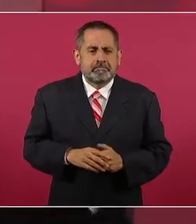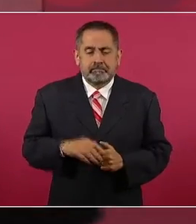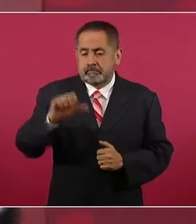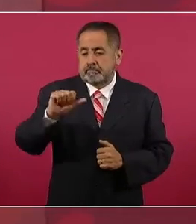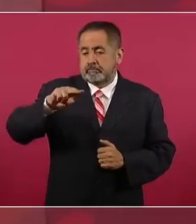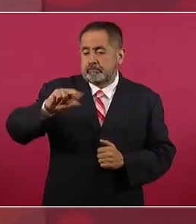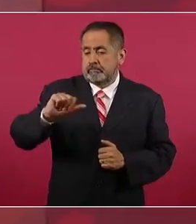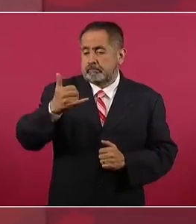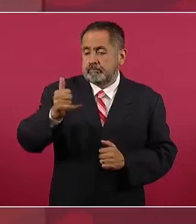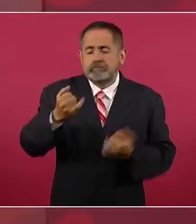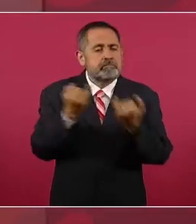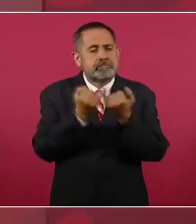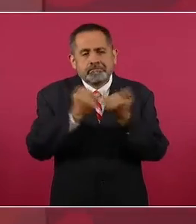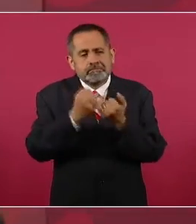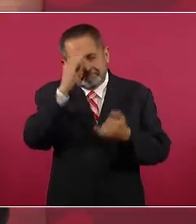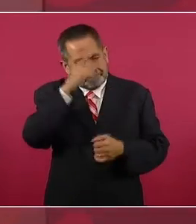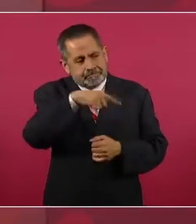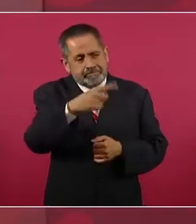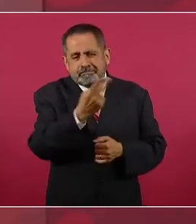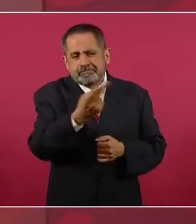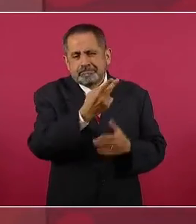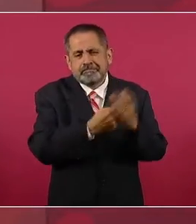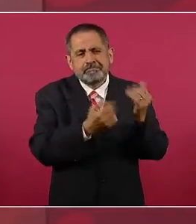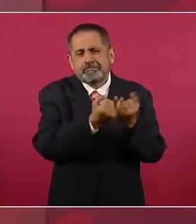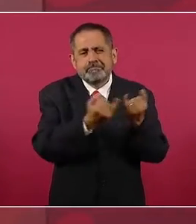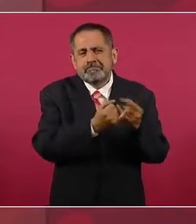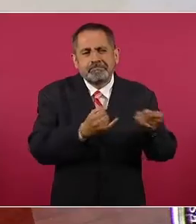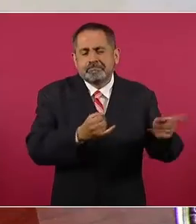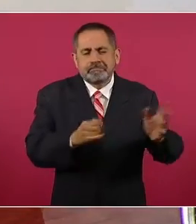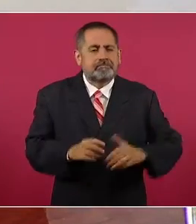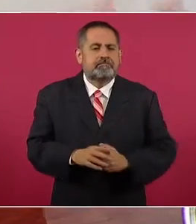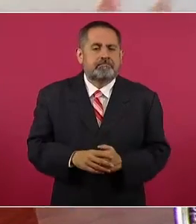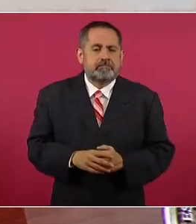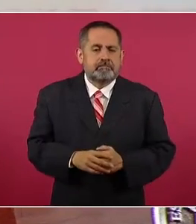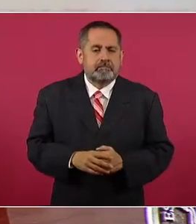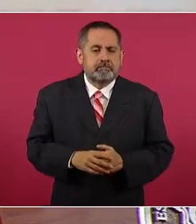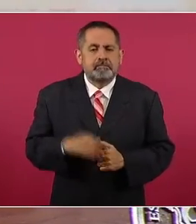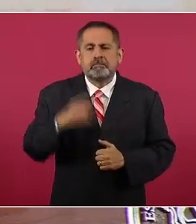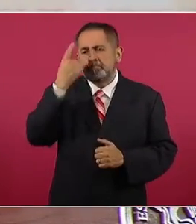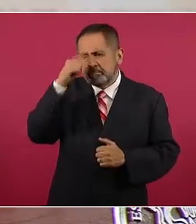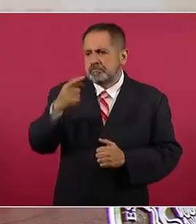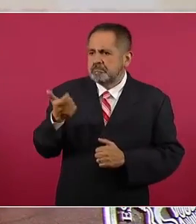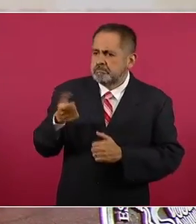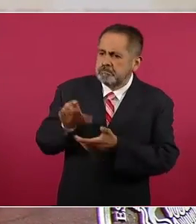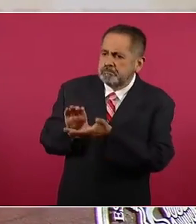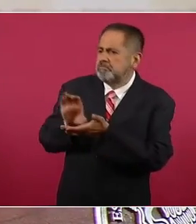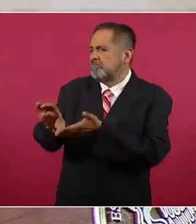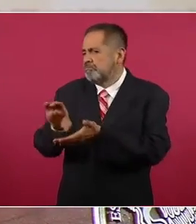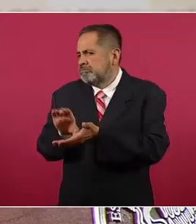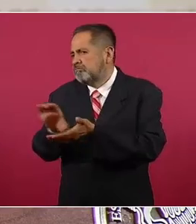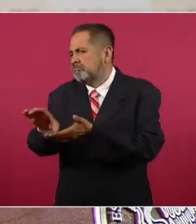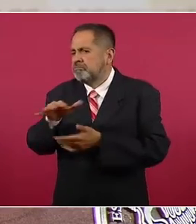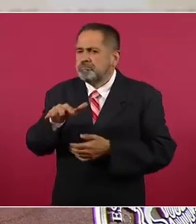Anaya, de que para qué invertíamos